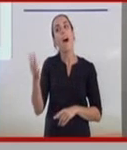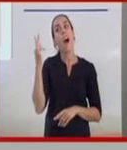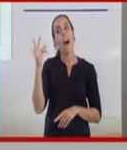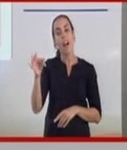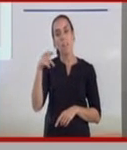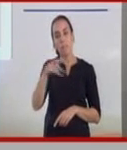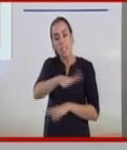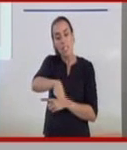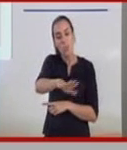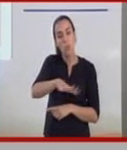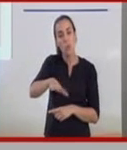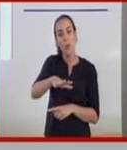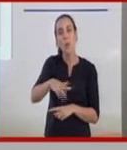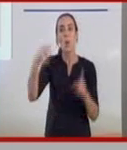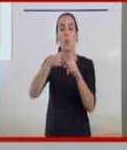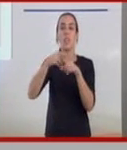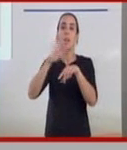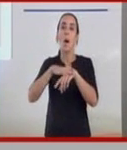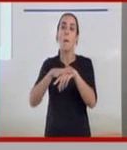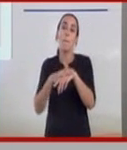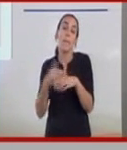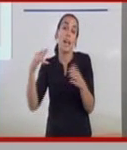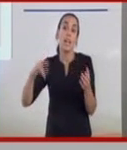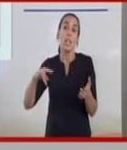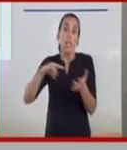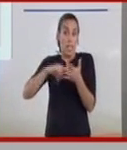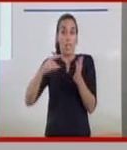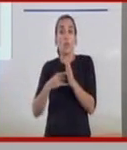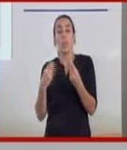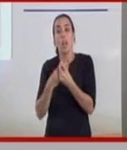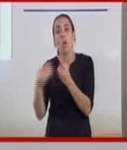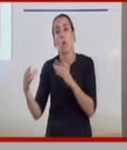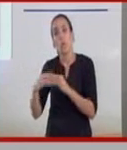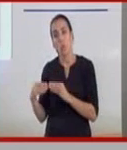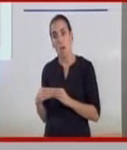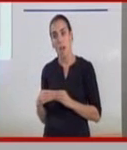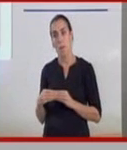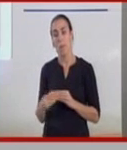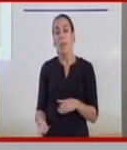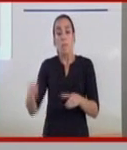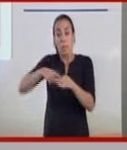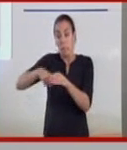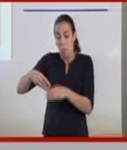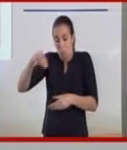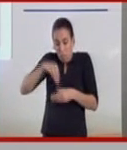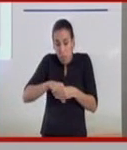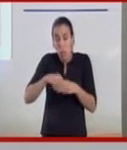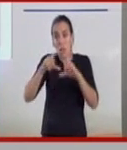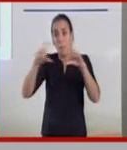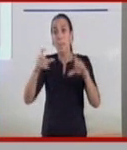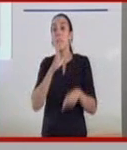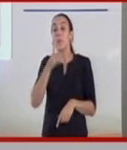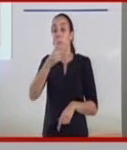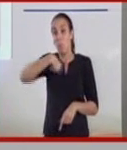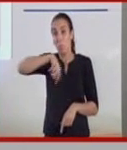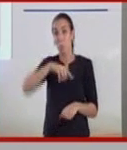el codiseño de tecnología con los usuarios que participamos dentro de la empresa porque somos trabajadores de la misma.